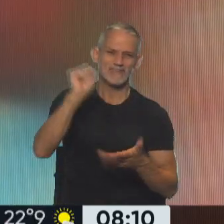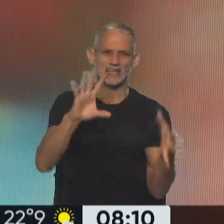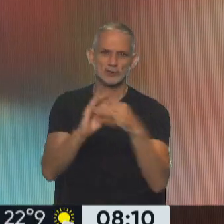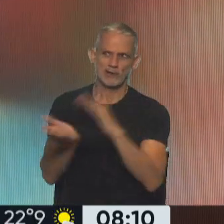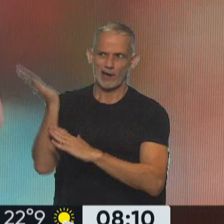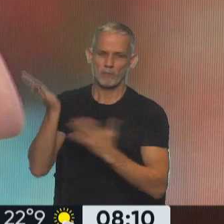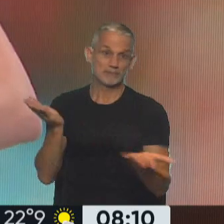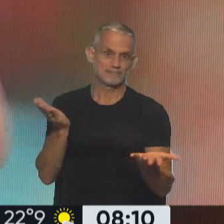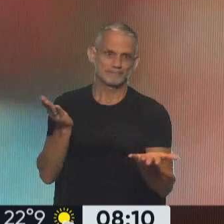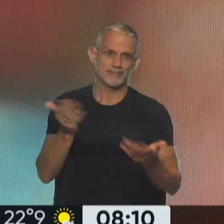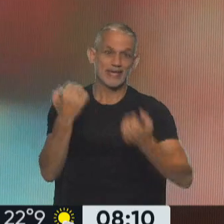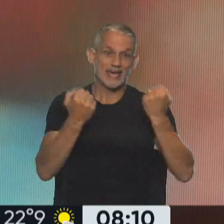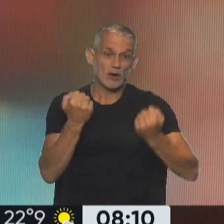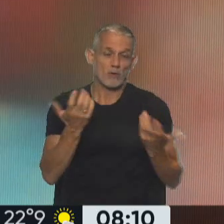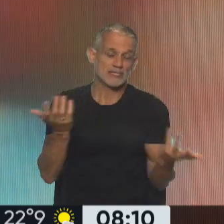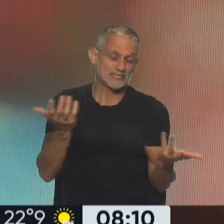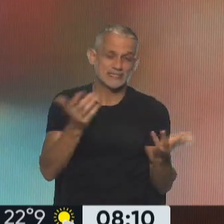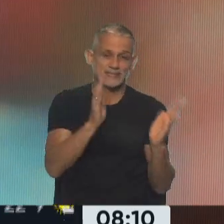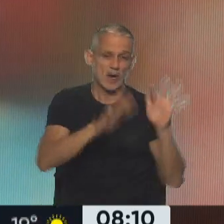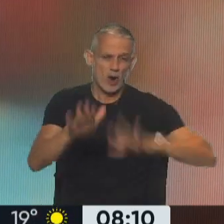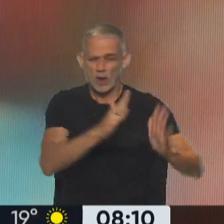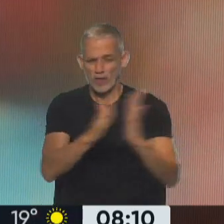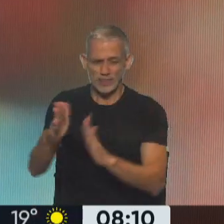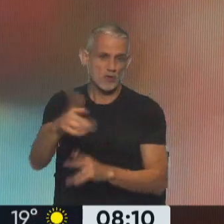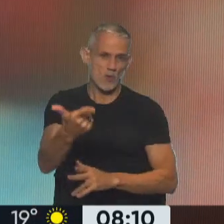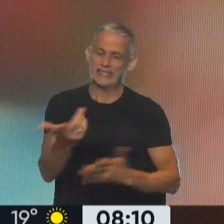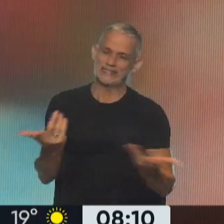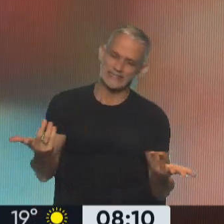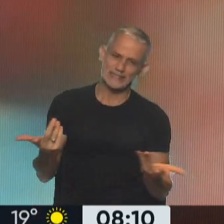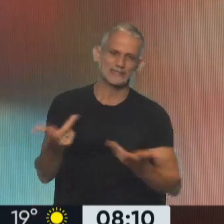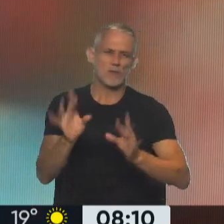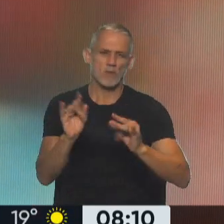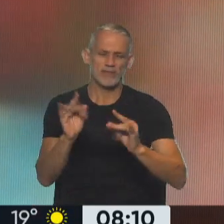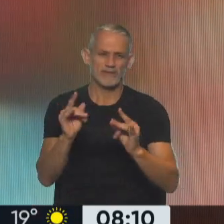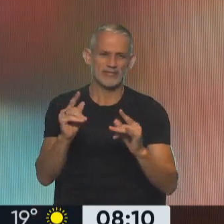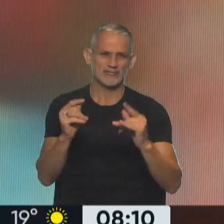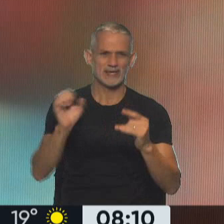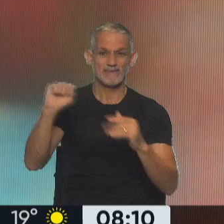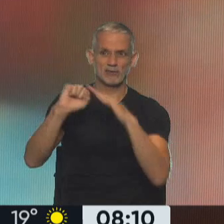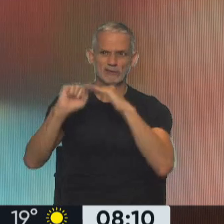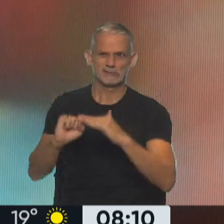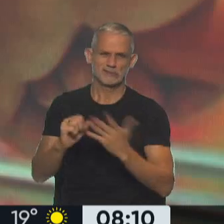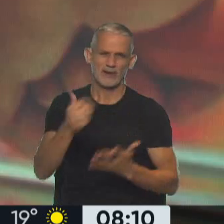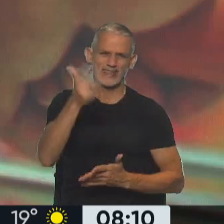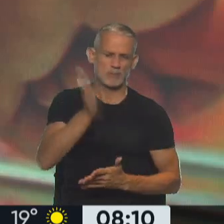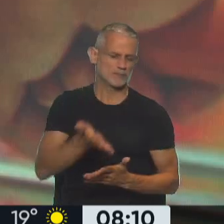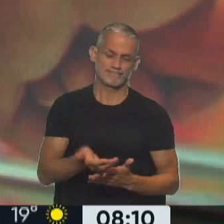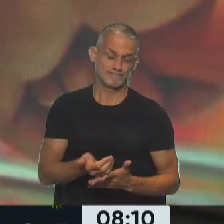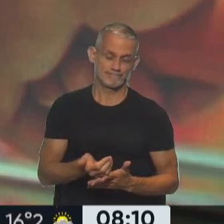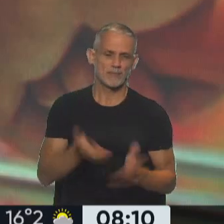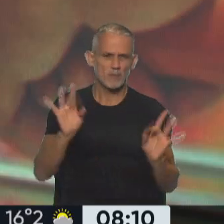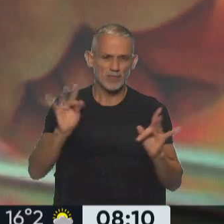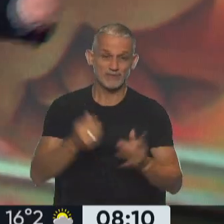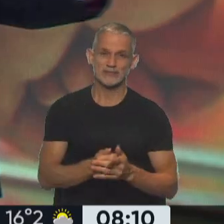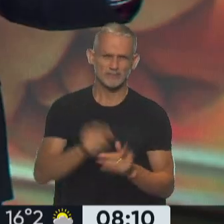las variables macroeconómicas no terminan por ordenarse, por supuesto que todavía va a ser muy difícil llegar a ese famoso 3%. Bien, Nazarena, en minutos seguimos